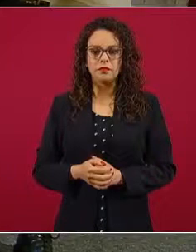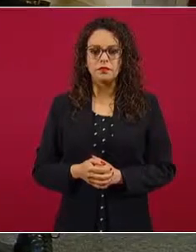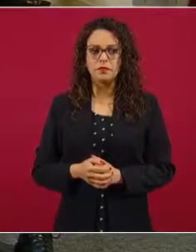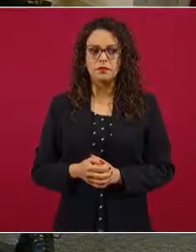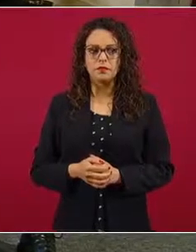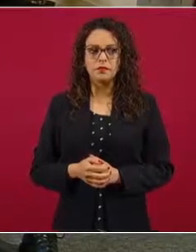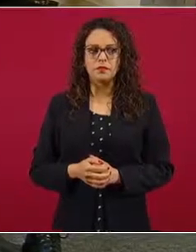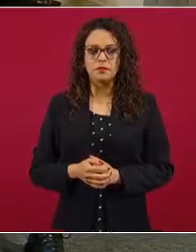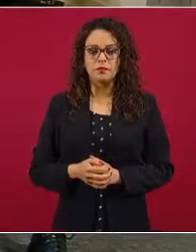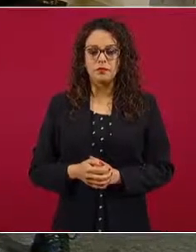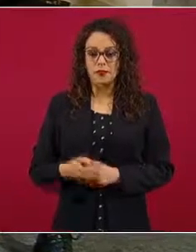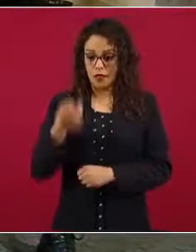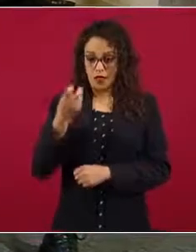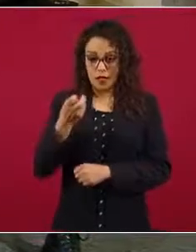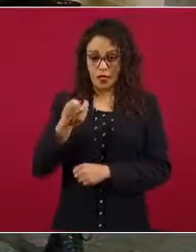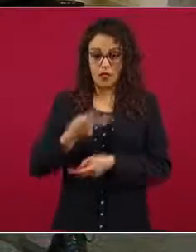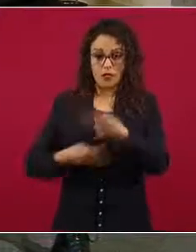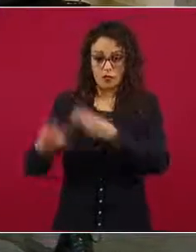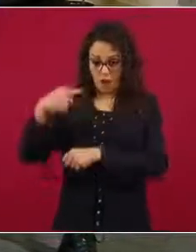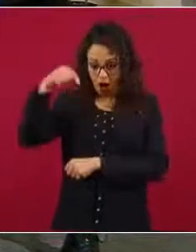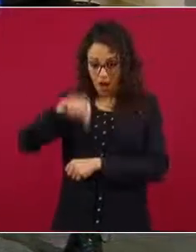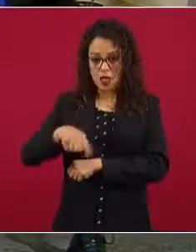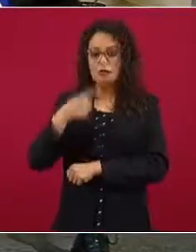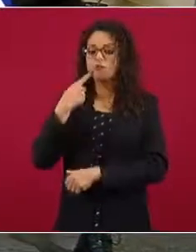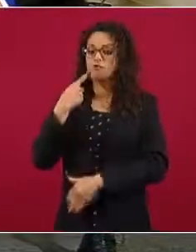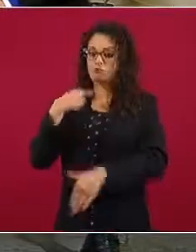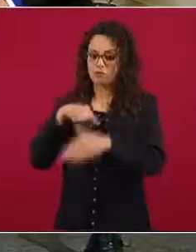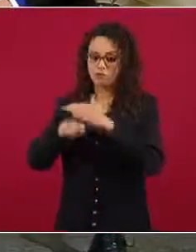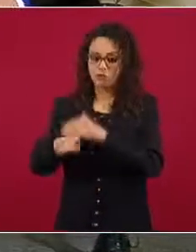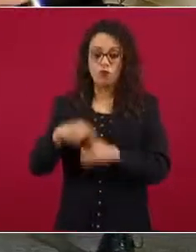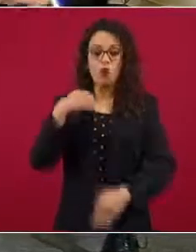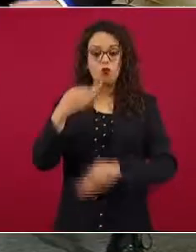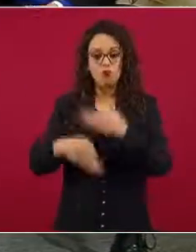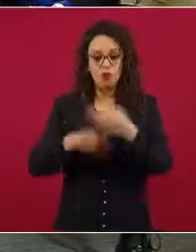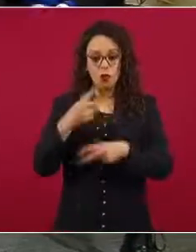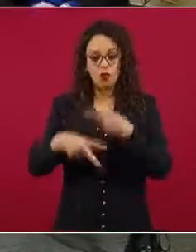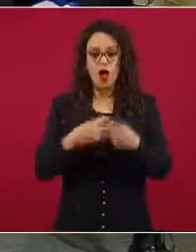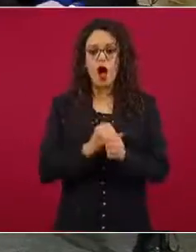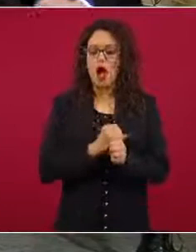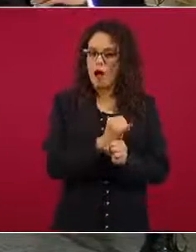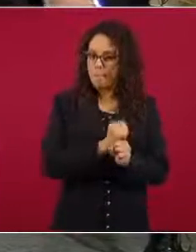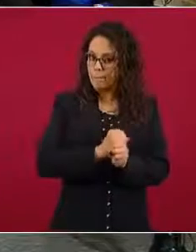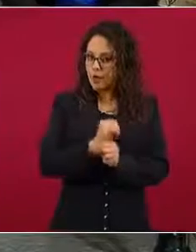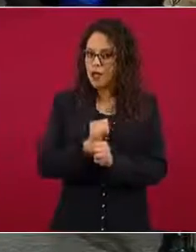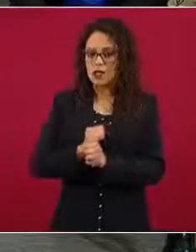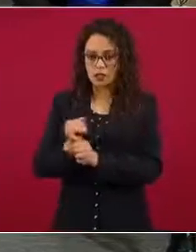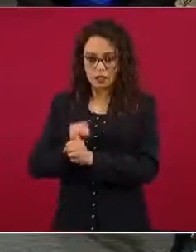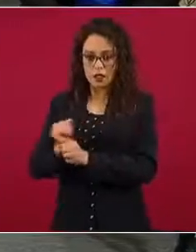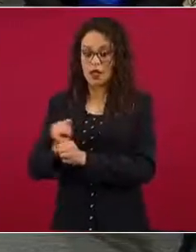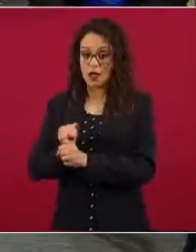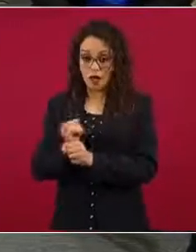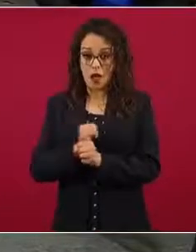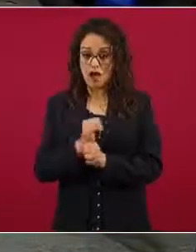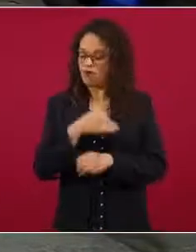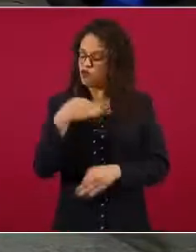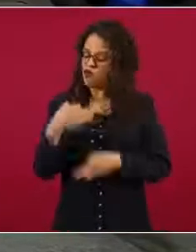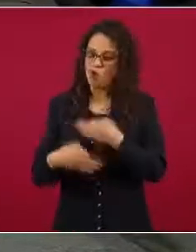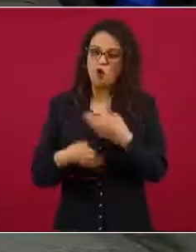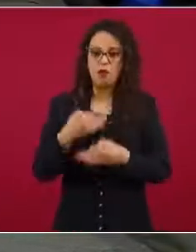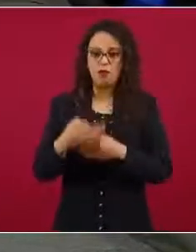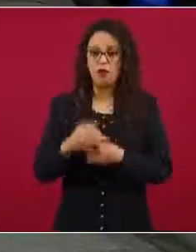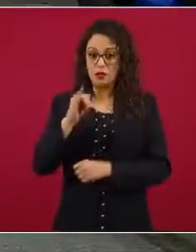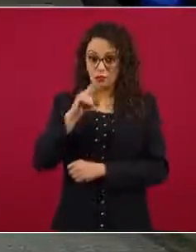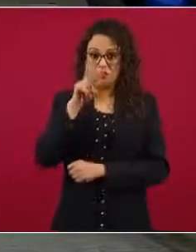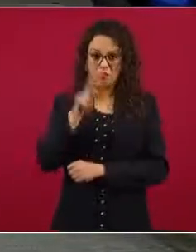aquí se hacen esas denuncias, todo se investiga y es muy bueno que